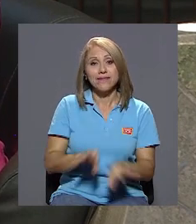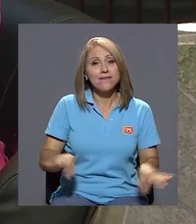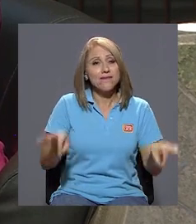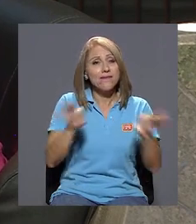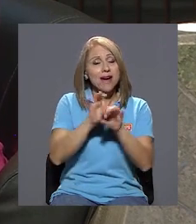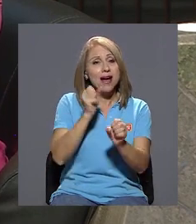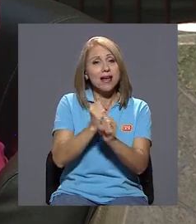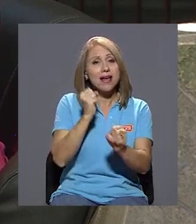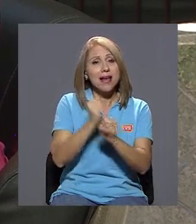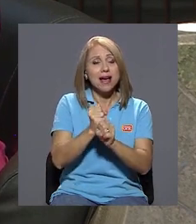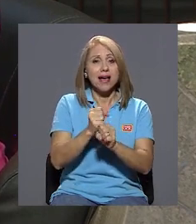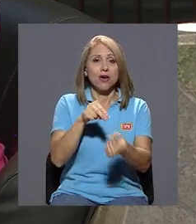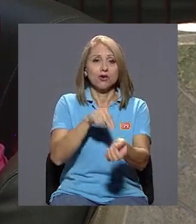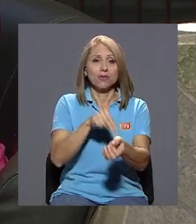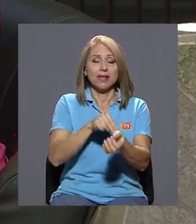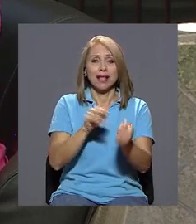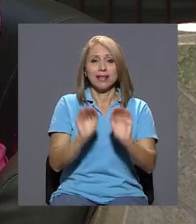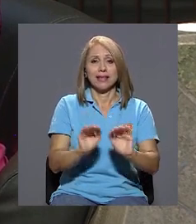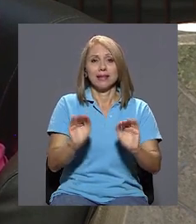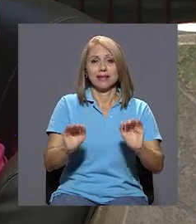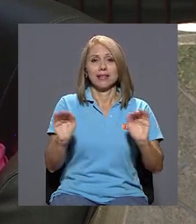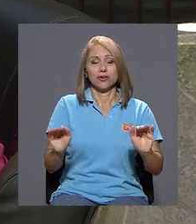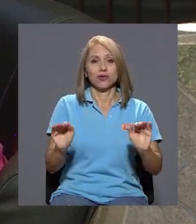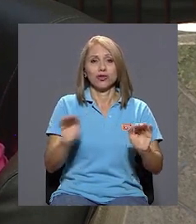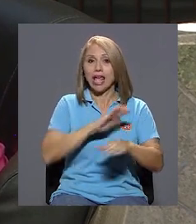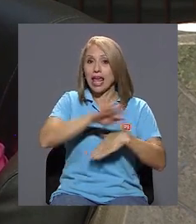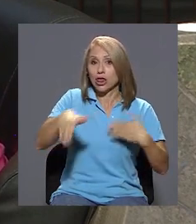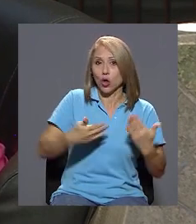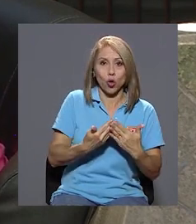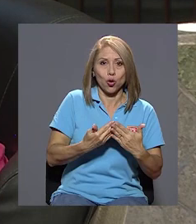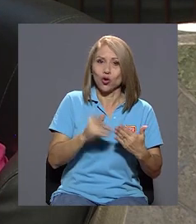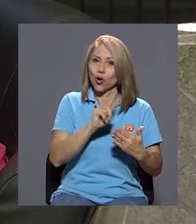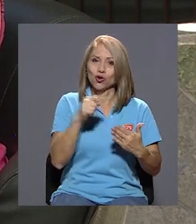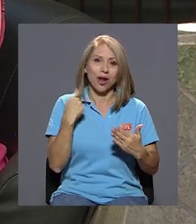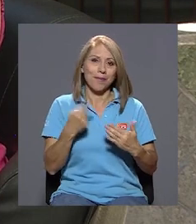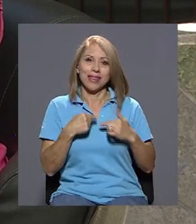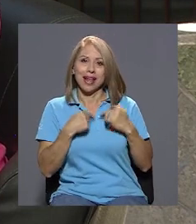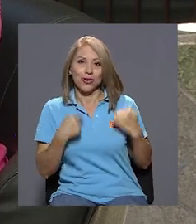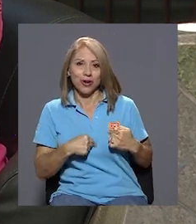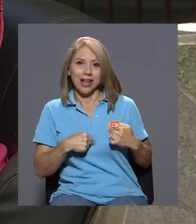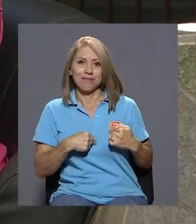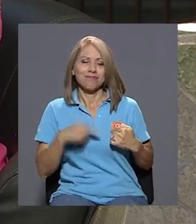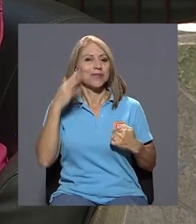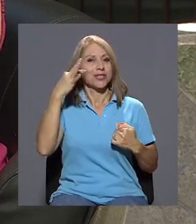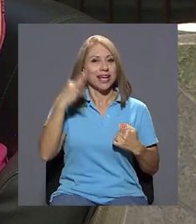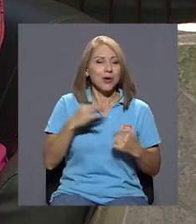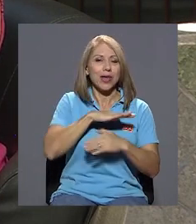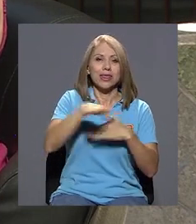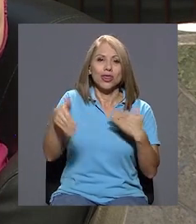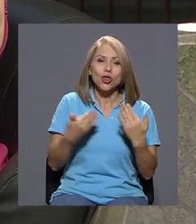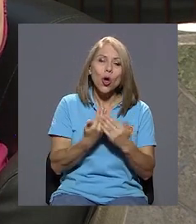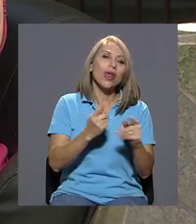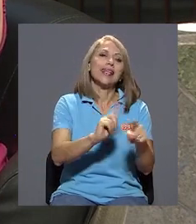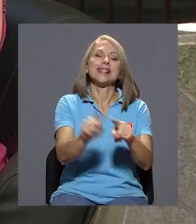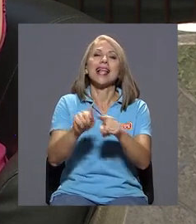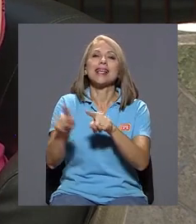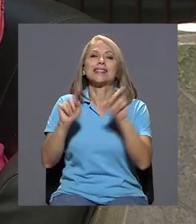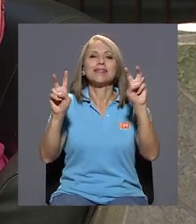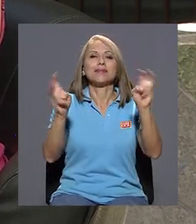valioso trabajo que hacen en el hospital de niños, en todo, me parece que no solo en la parte de cardiología, yo, ¿verdad? Creo que en todas las